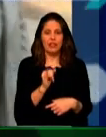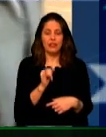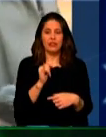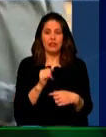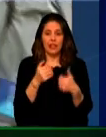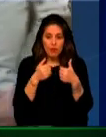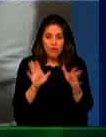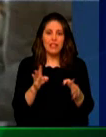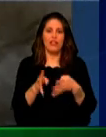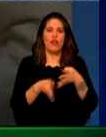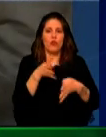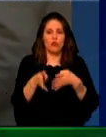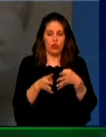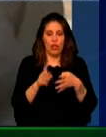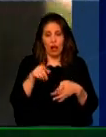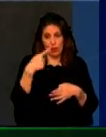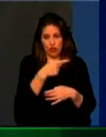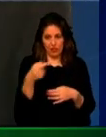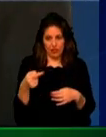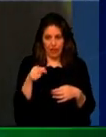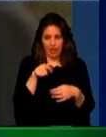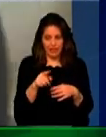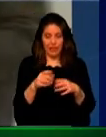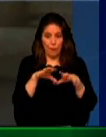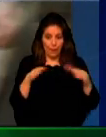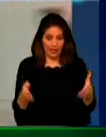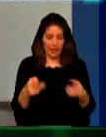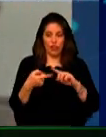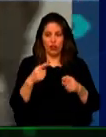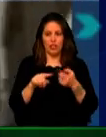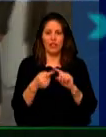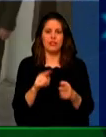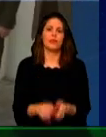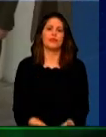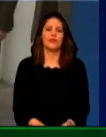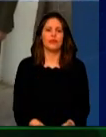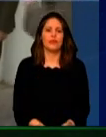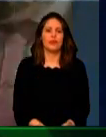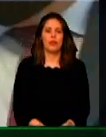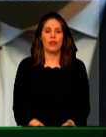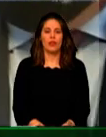que empieza a funcionar ya la próxima semana. Senador Manini.